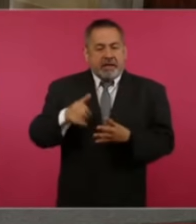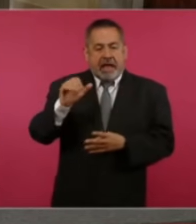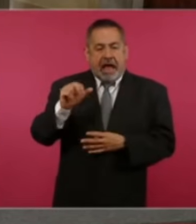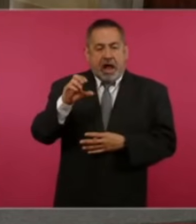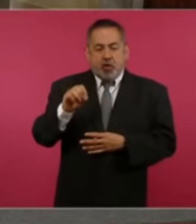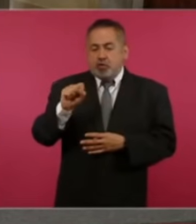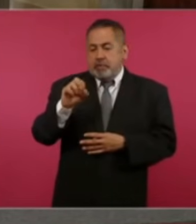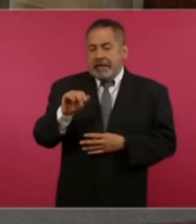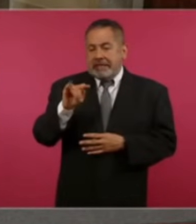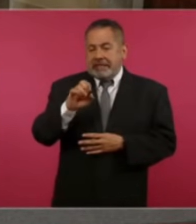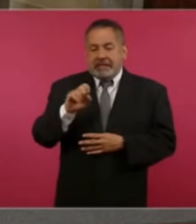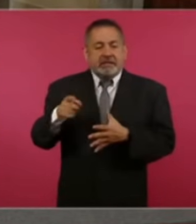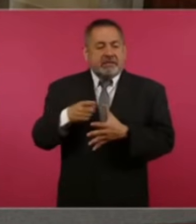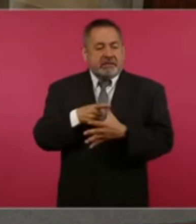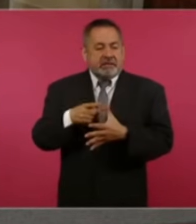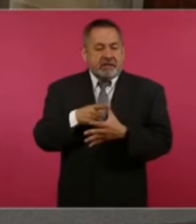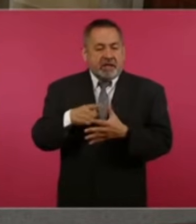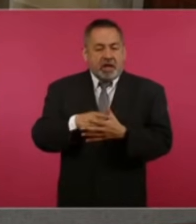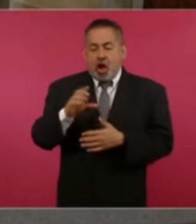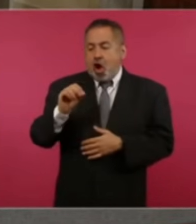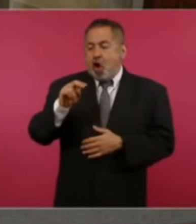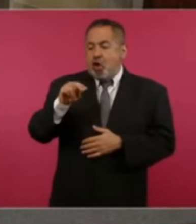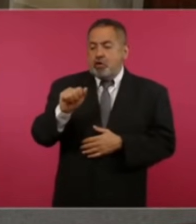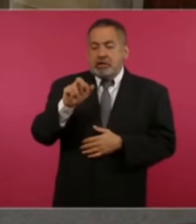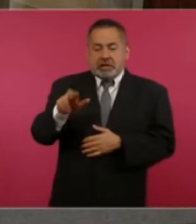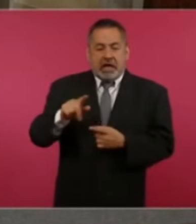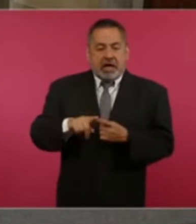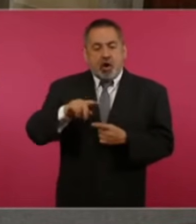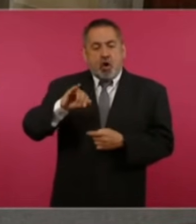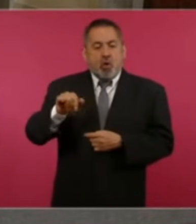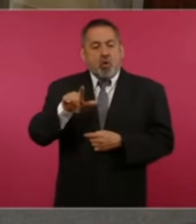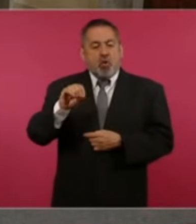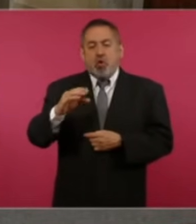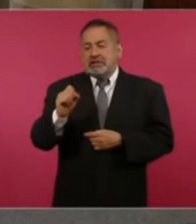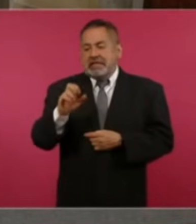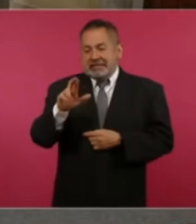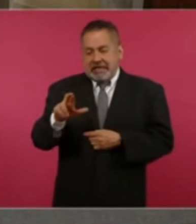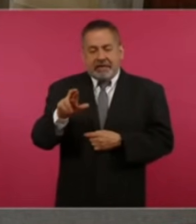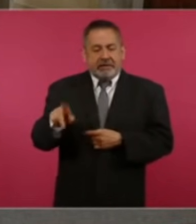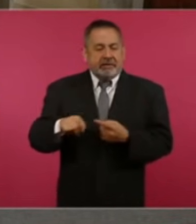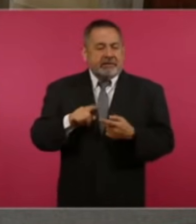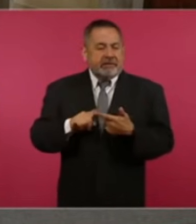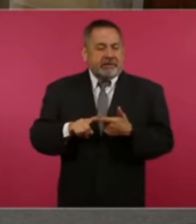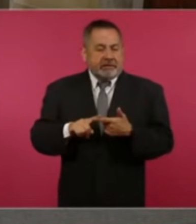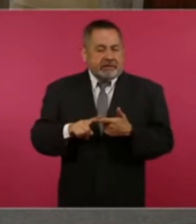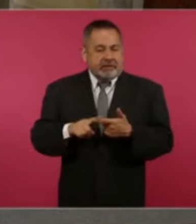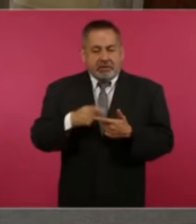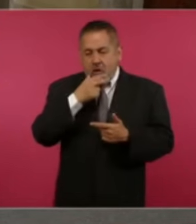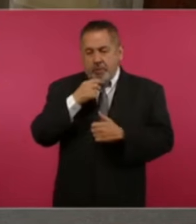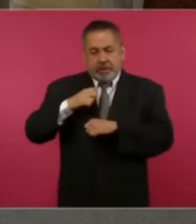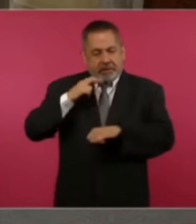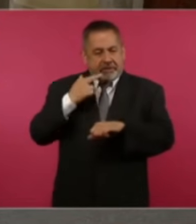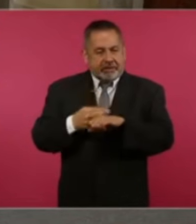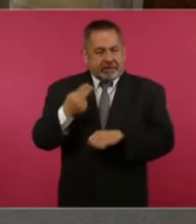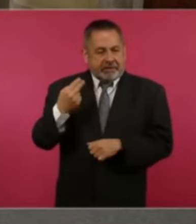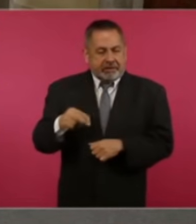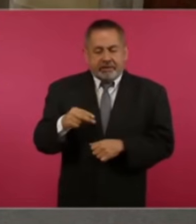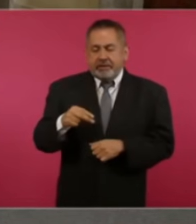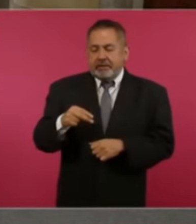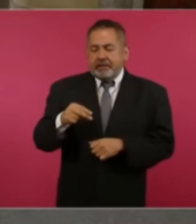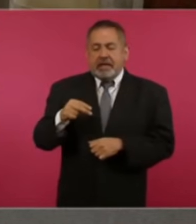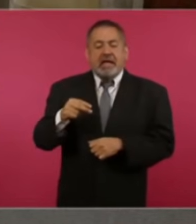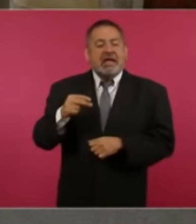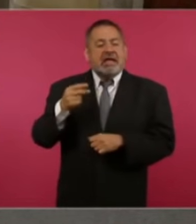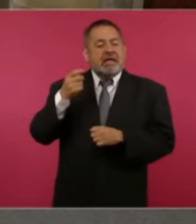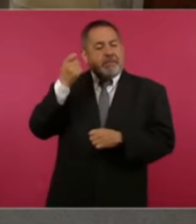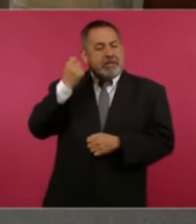Martínez, el titular de CONSAR, Julio César Cervantes, y el titular de la Unidad de Seguros,